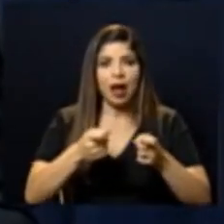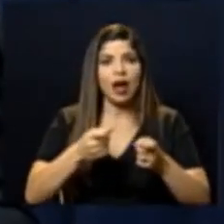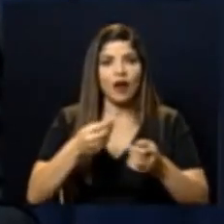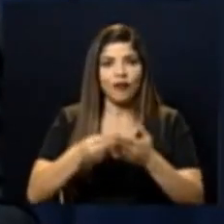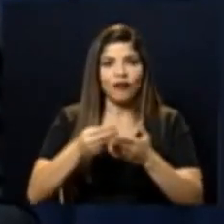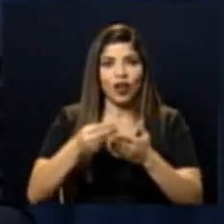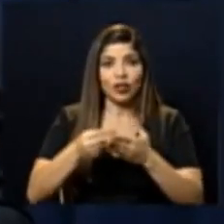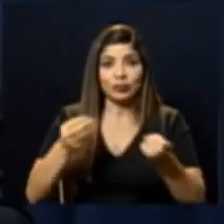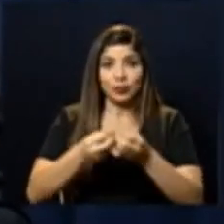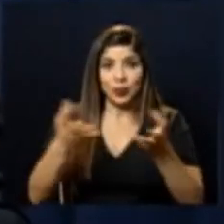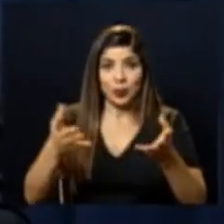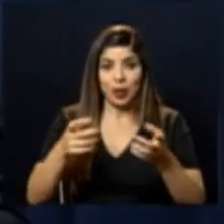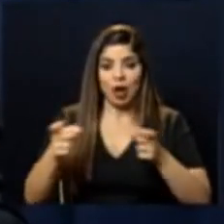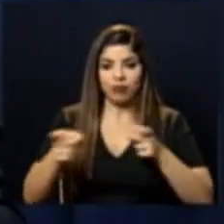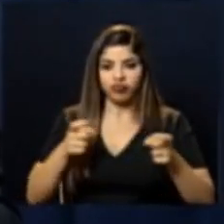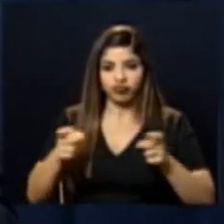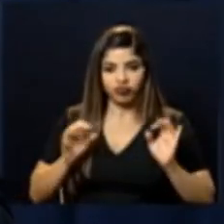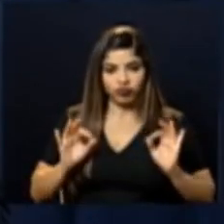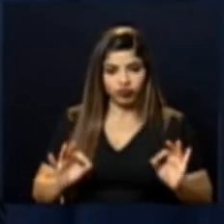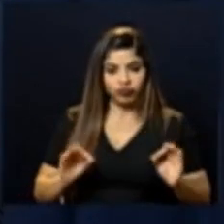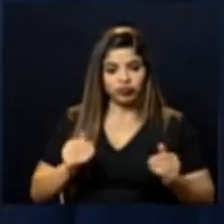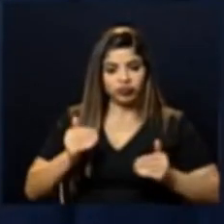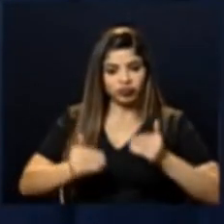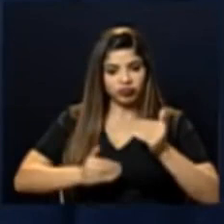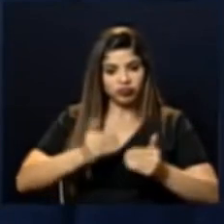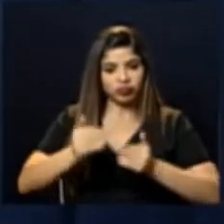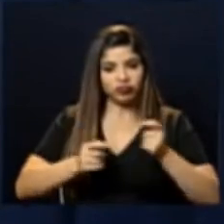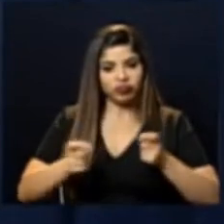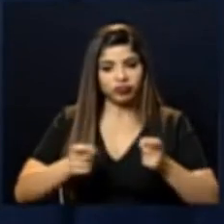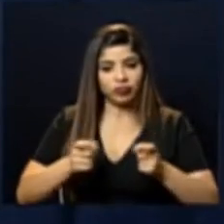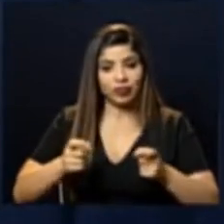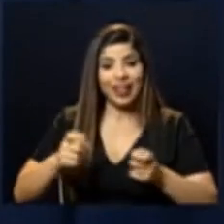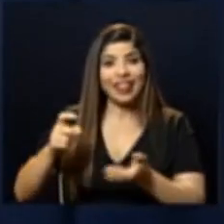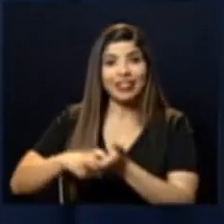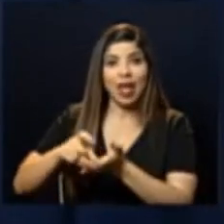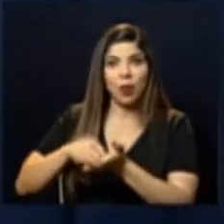pública y con una gestión eficiente de la deuda.